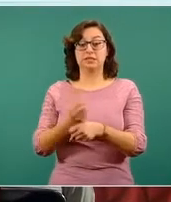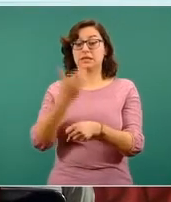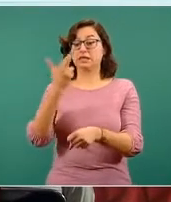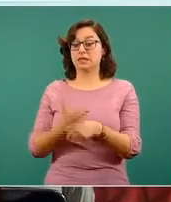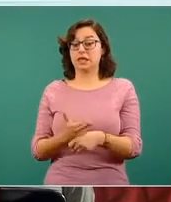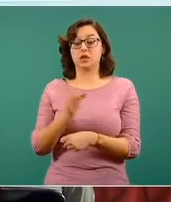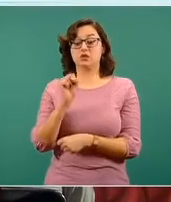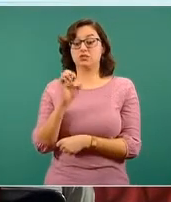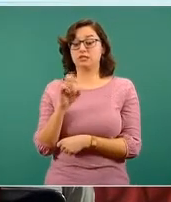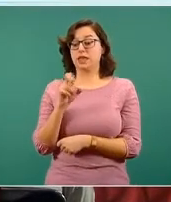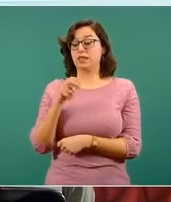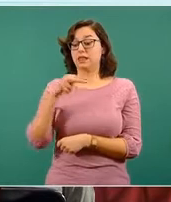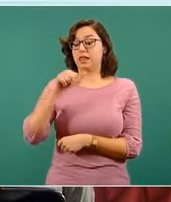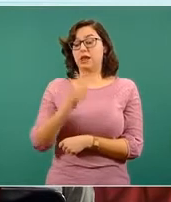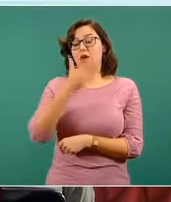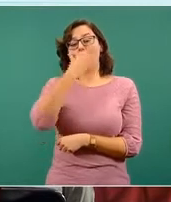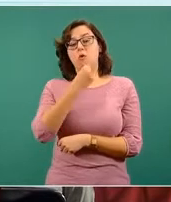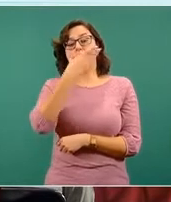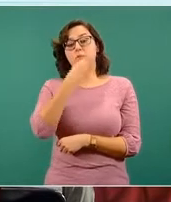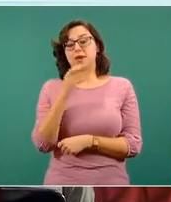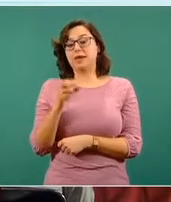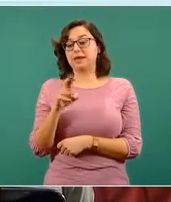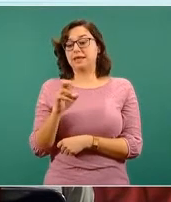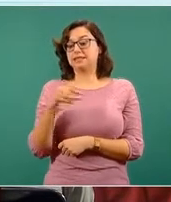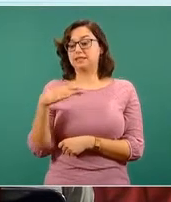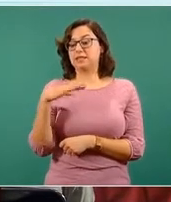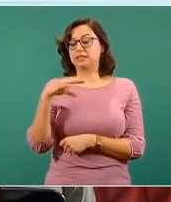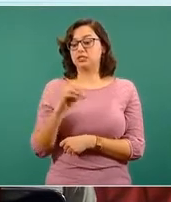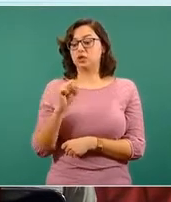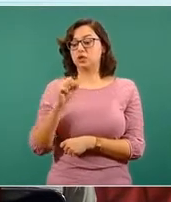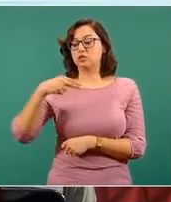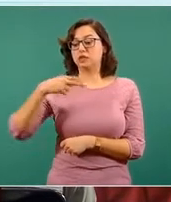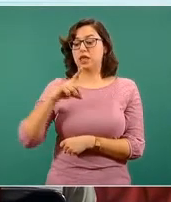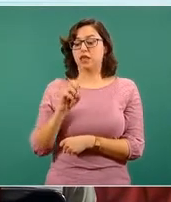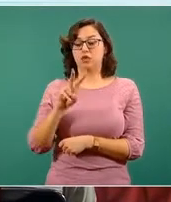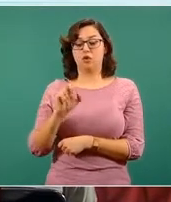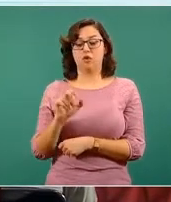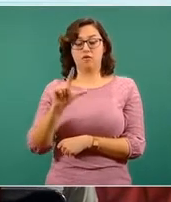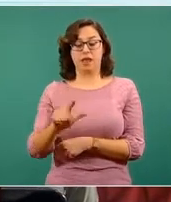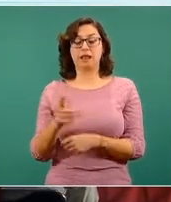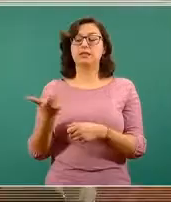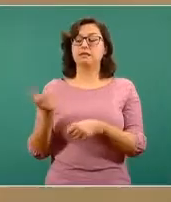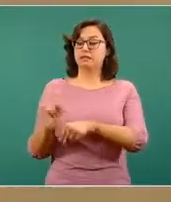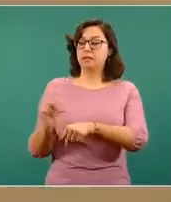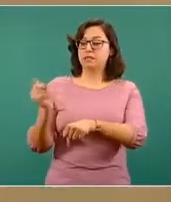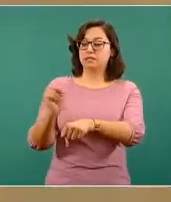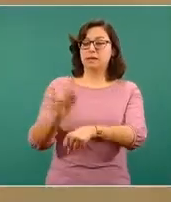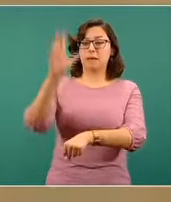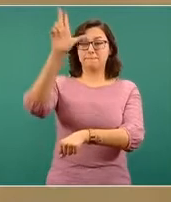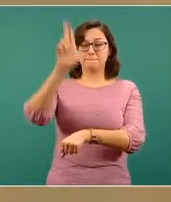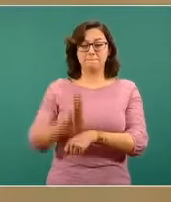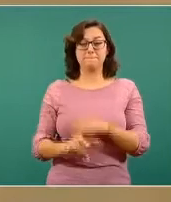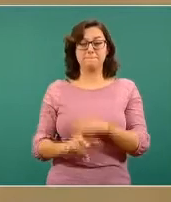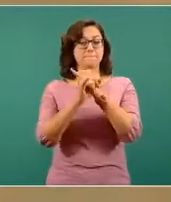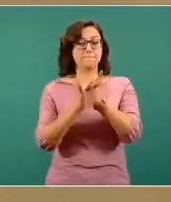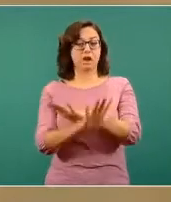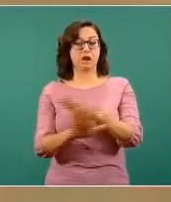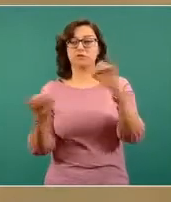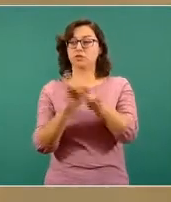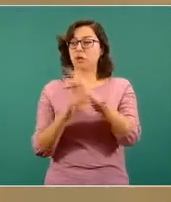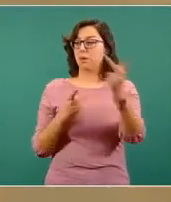general Crescencio Sandoval, ilustra la complejidad del proceso. Para llegar a los distintos sitios,